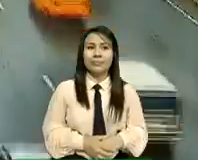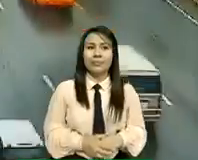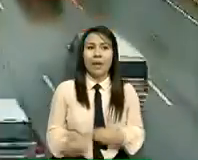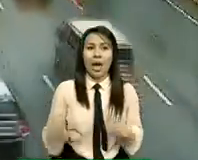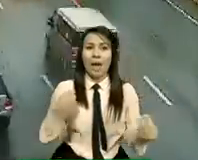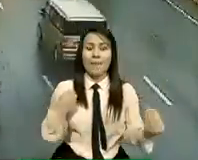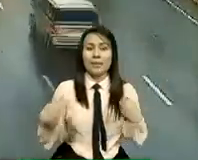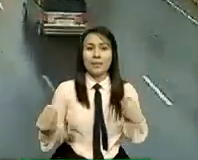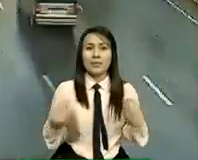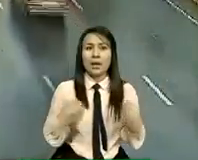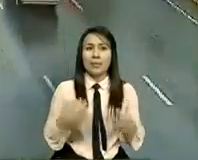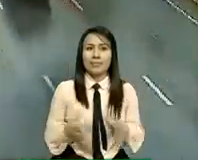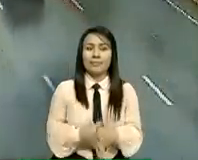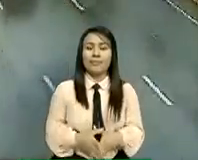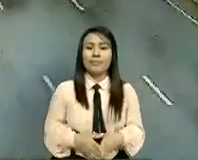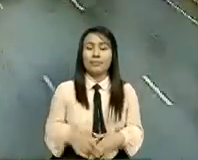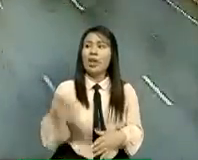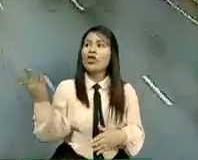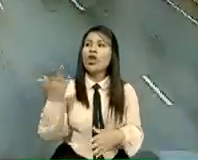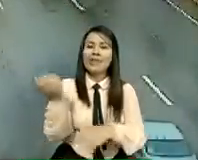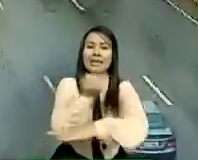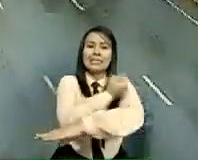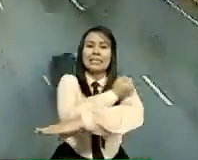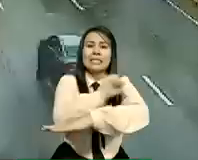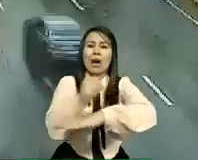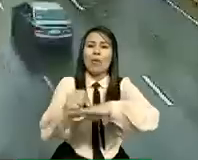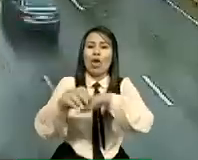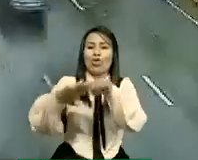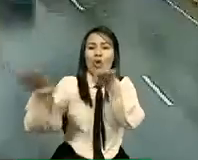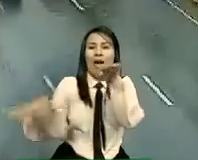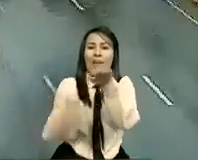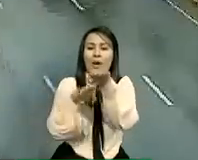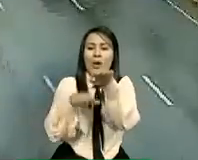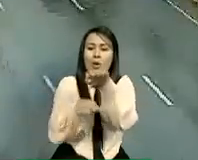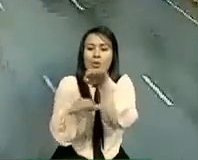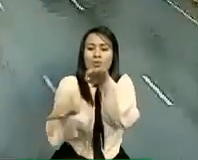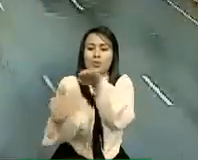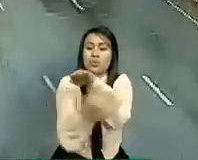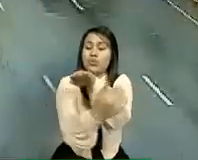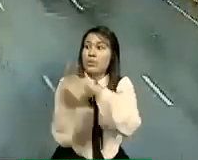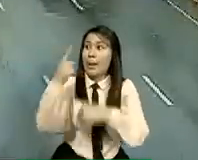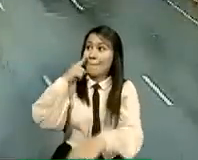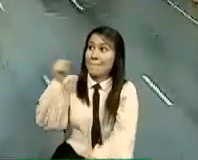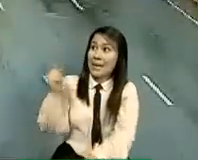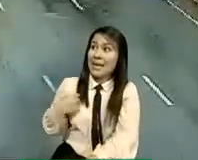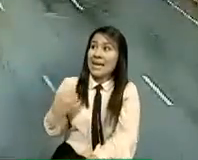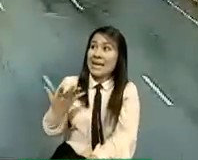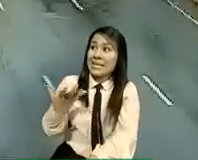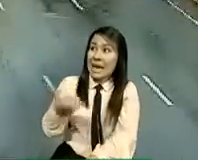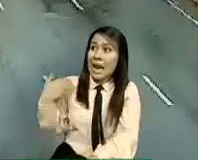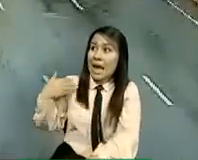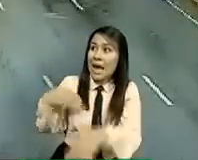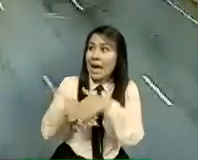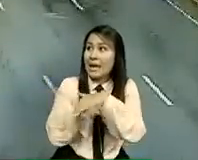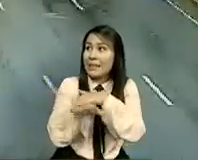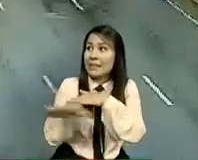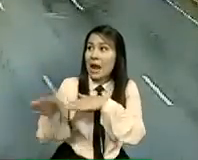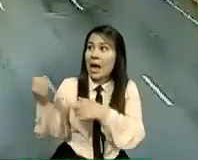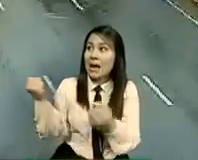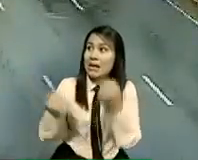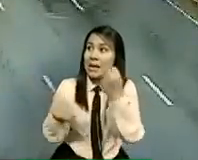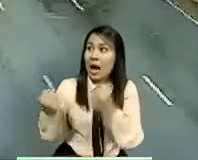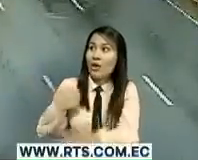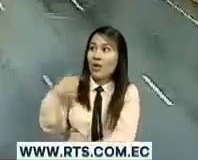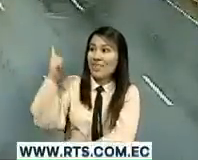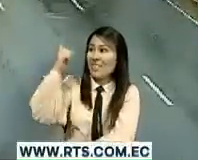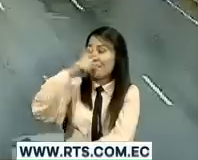cuando salen desde la puntilla, que tiene un carril abajo de esa avenida, y quieren ingresar los vehículos, ustedes pueden